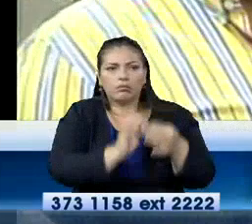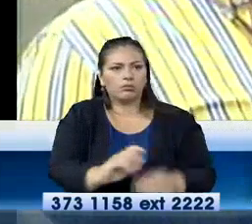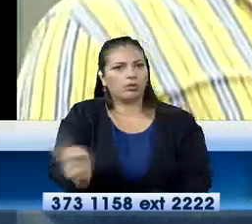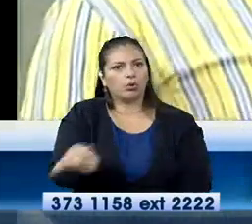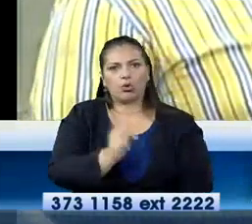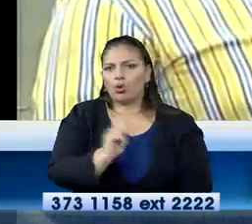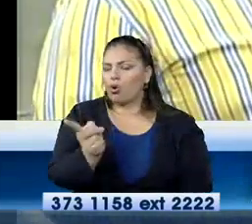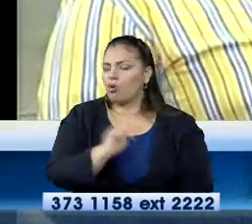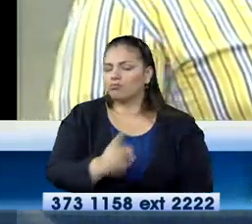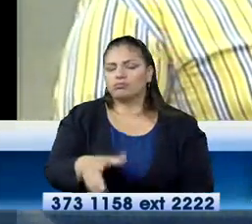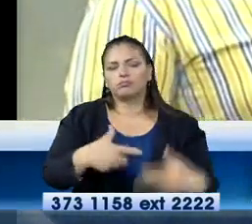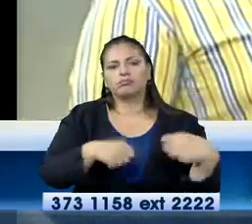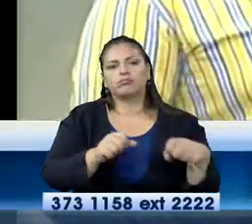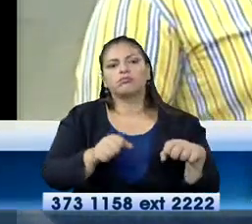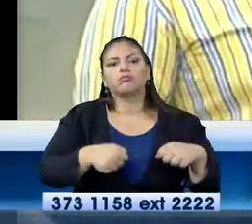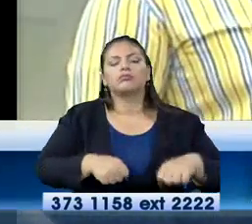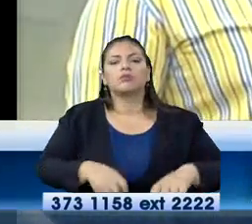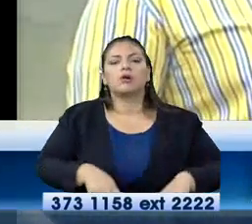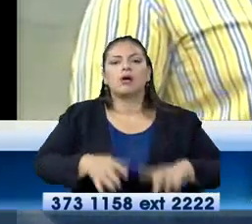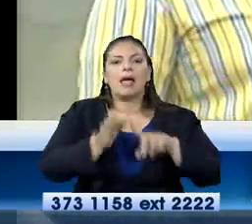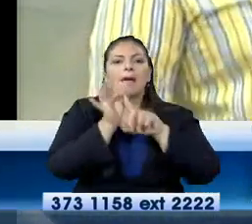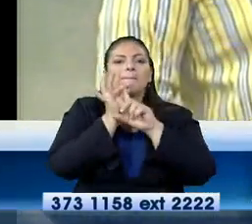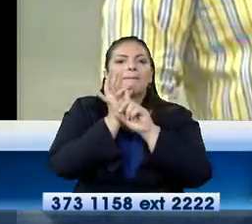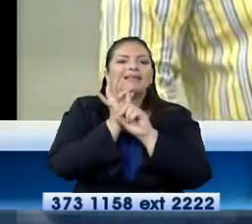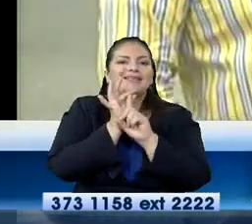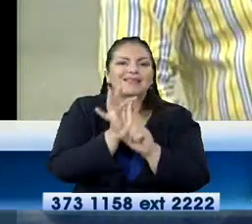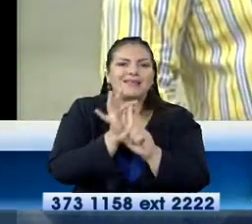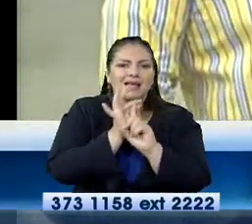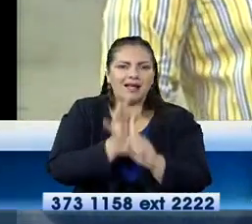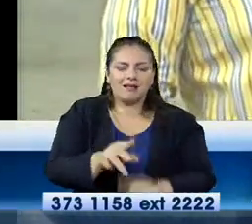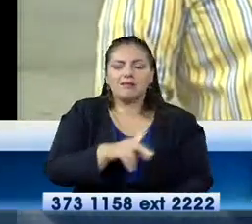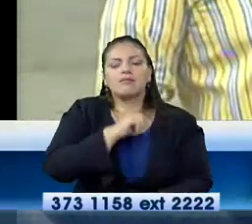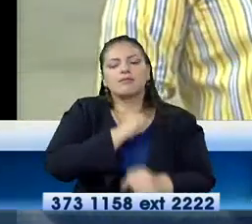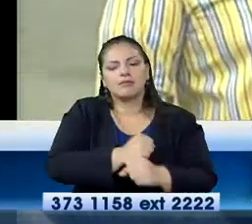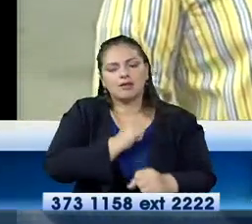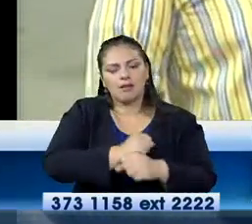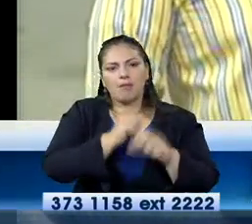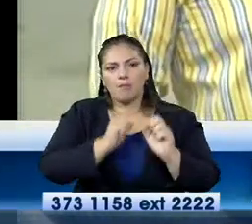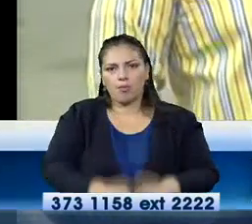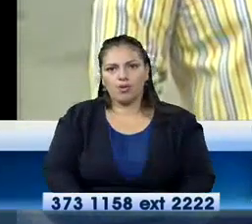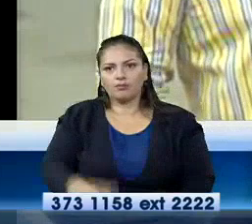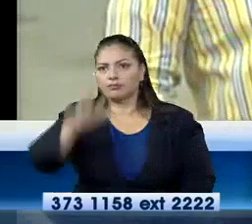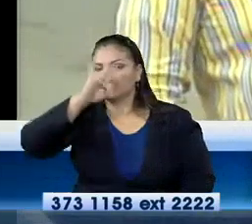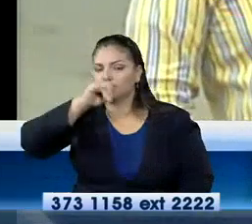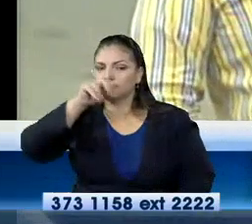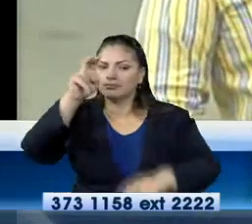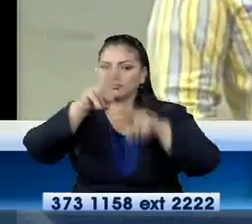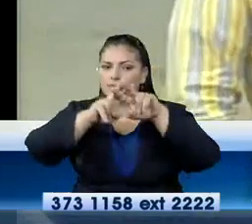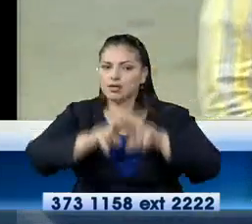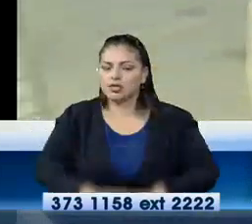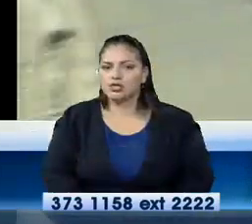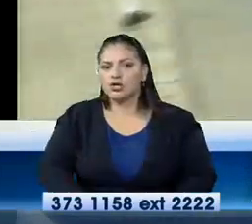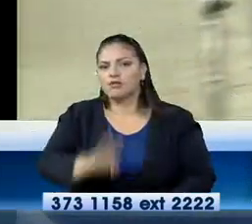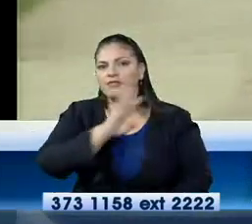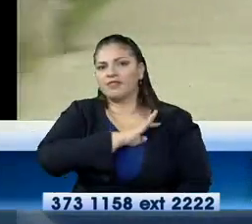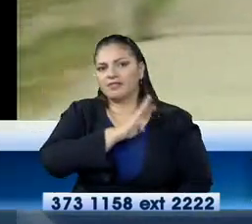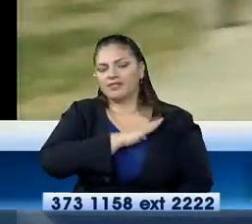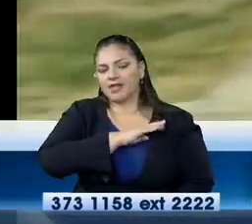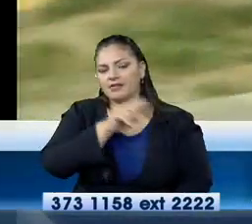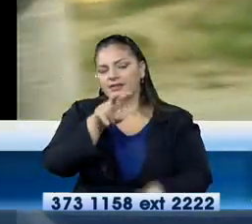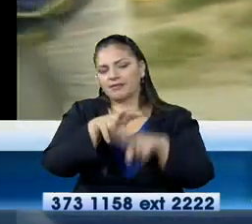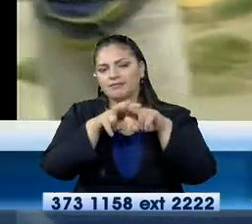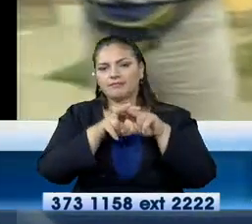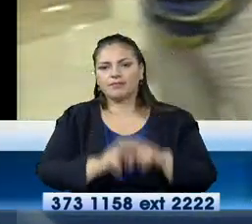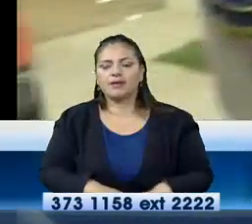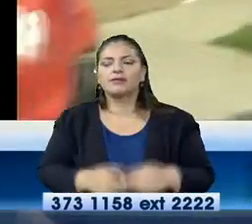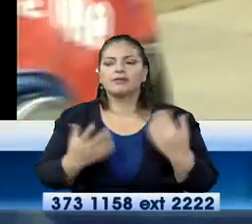momentos disponibles, para que ya de esta forma poder ingresar a la revisión técnica vehicular, que ya está eso coordinado con SGS, y